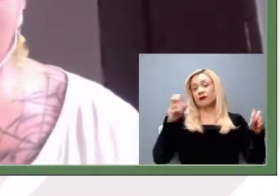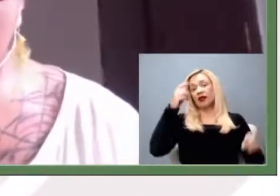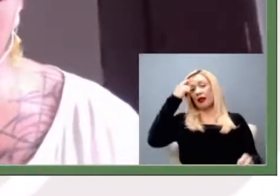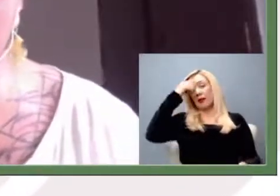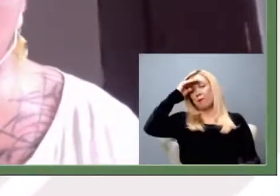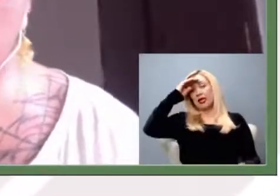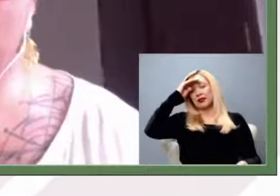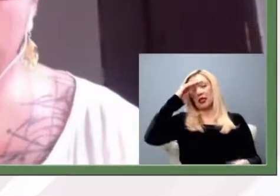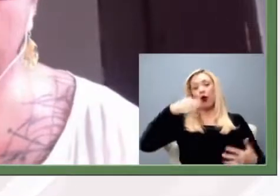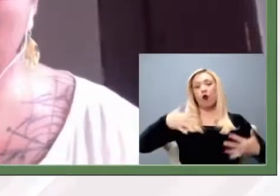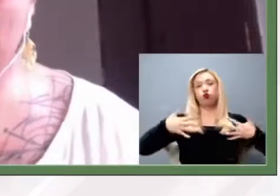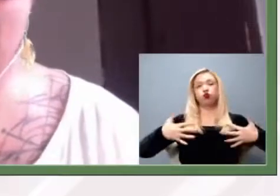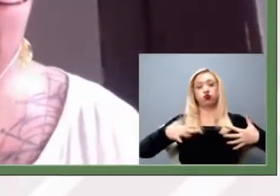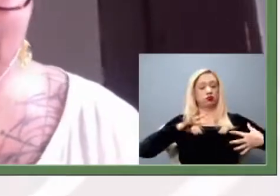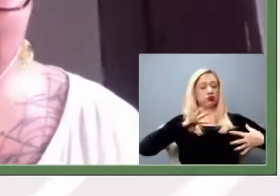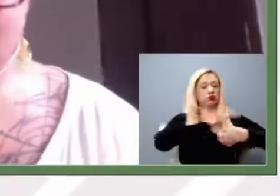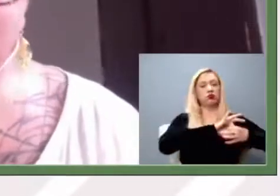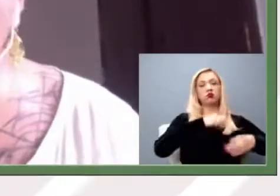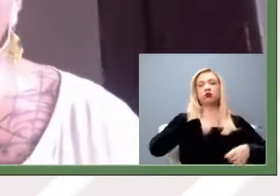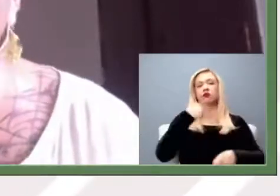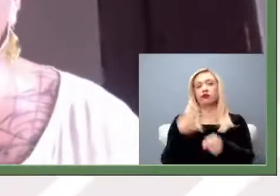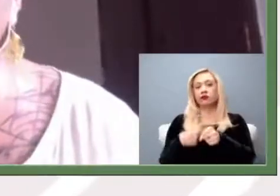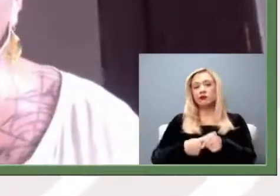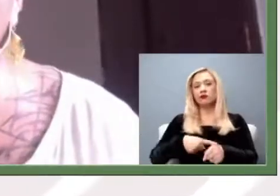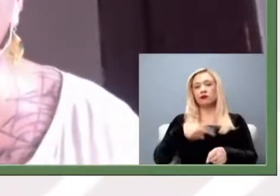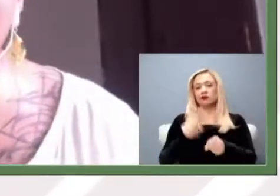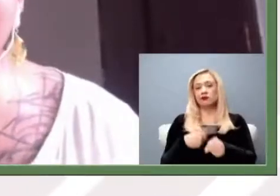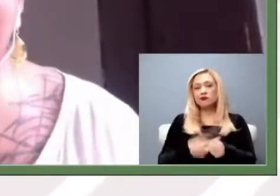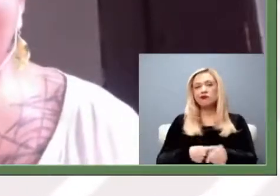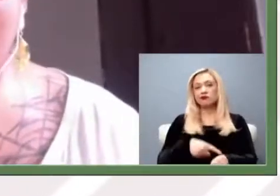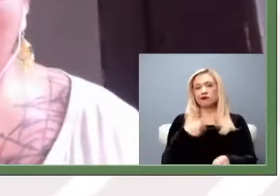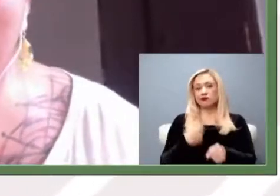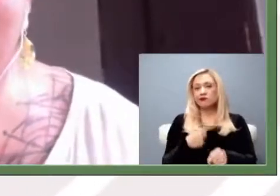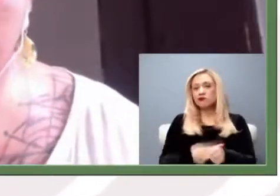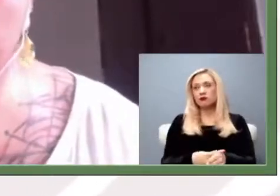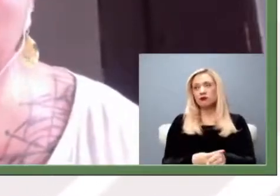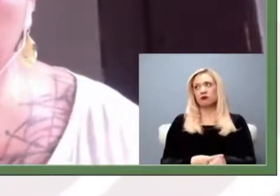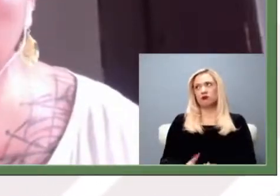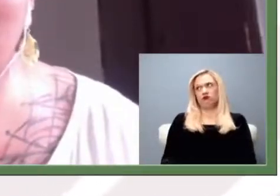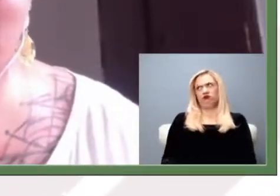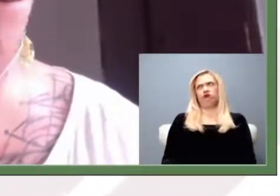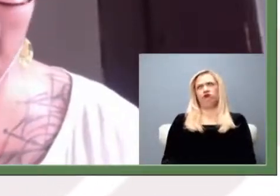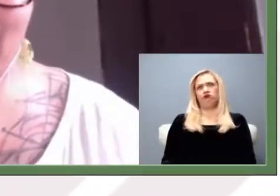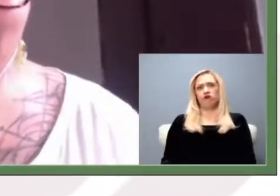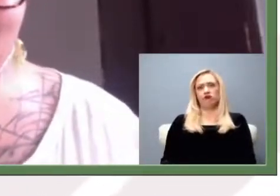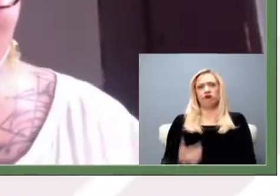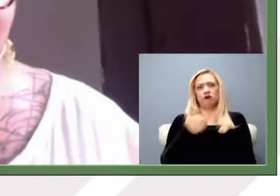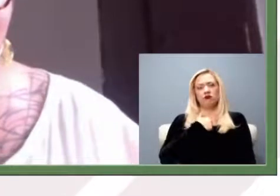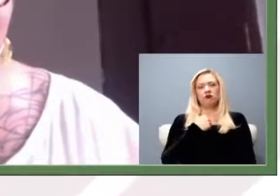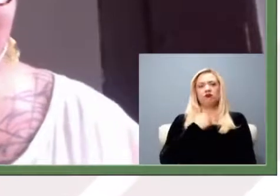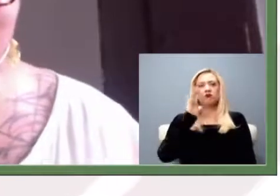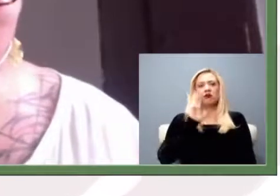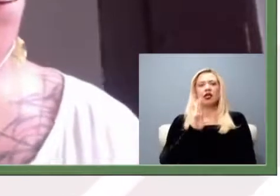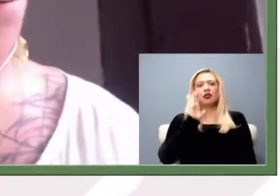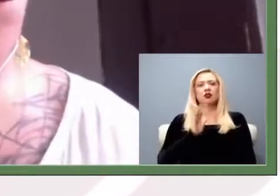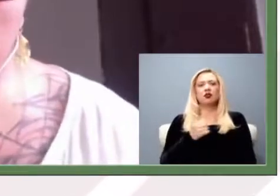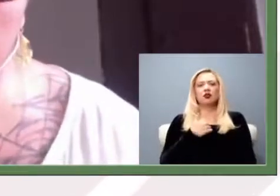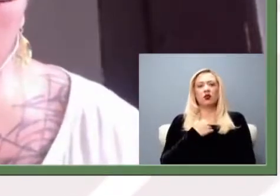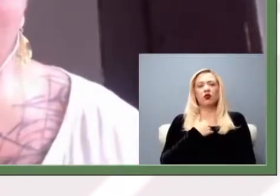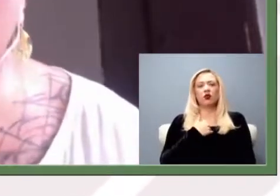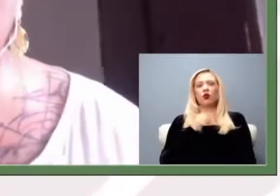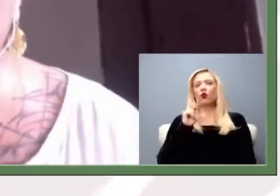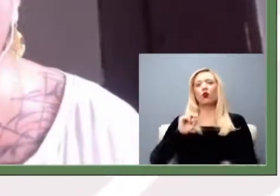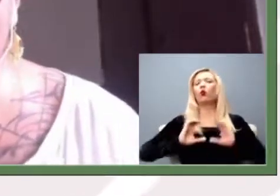gordas, mirarnos como personas enfermas, como personas que hemos hecho algo para dañar nuestra